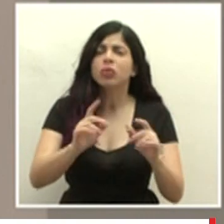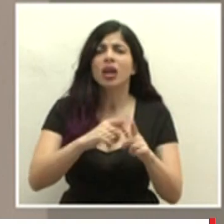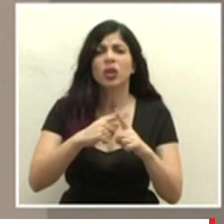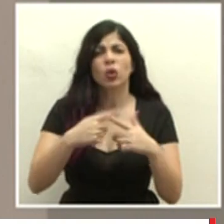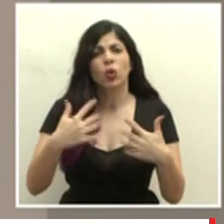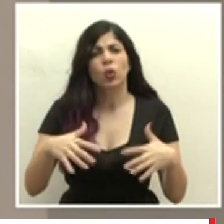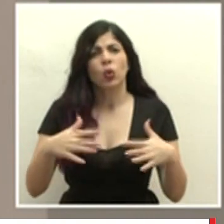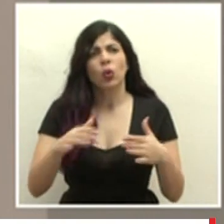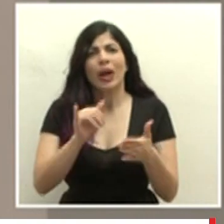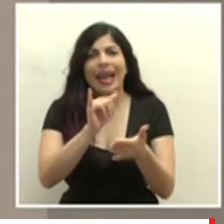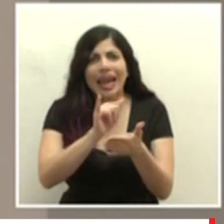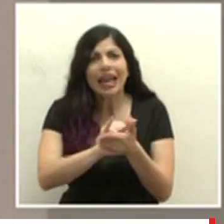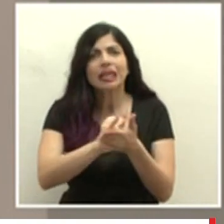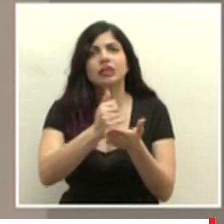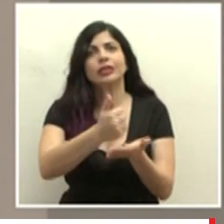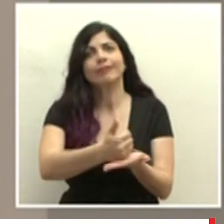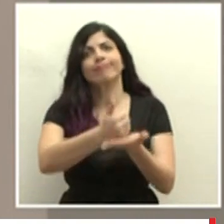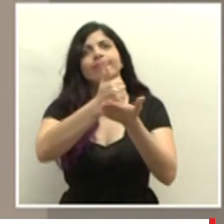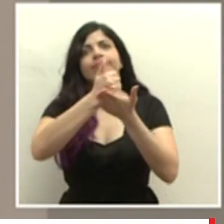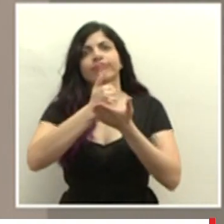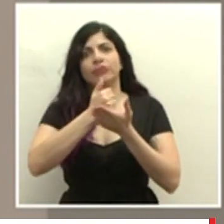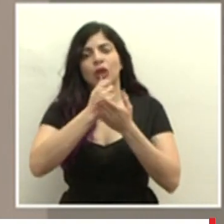es justamente lo que nos permite